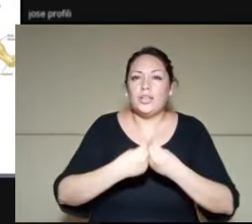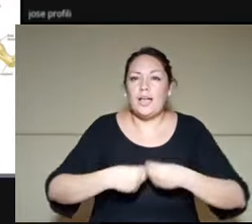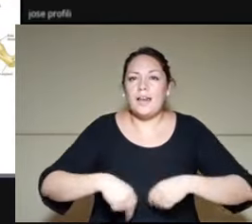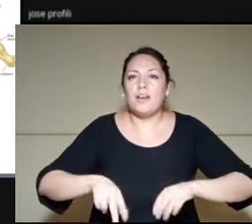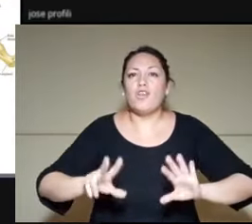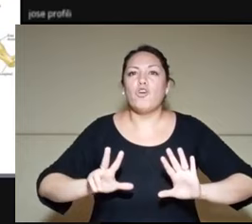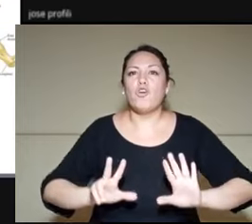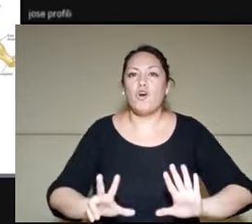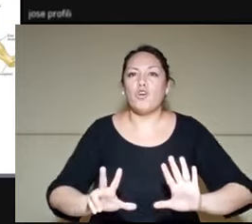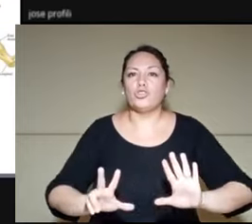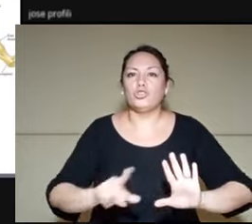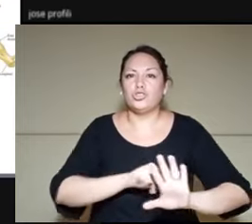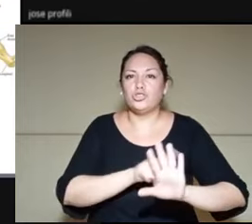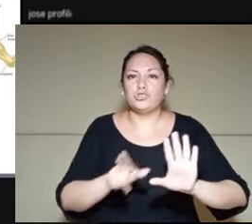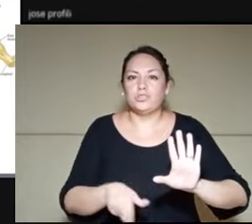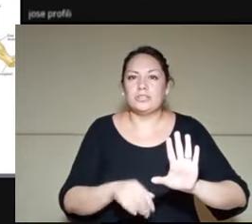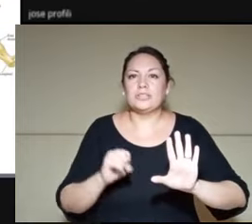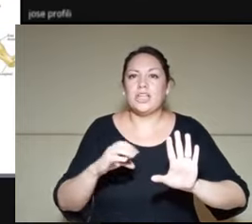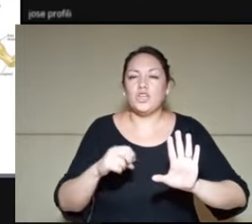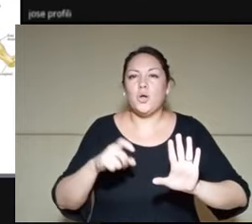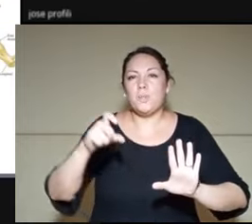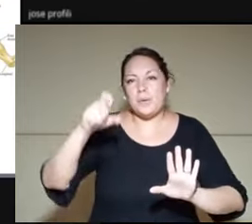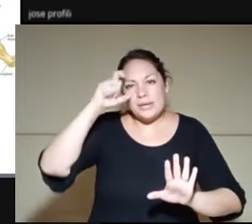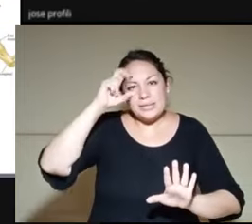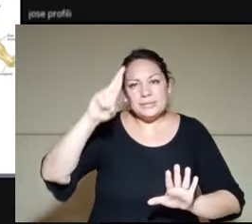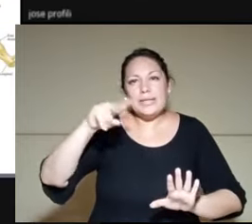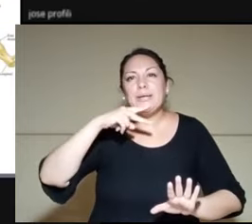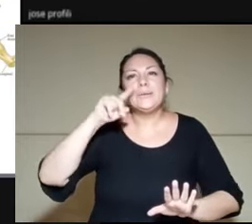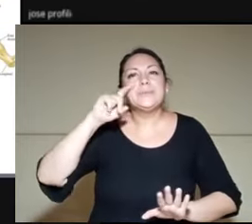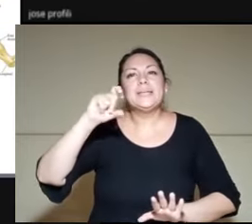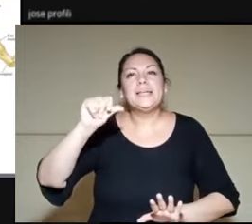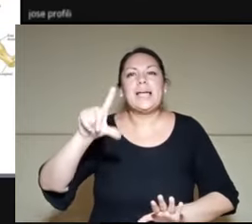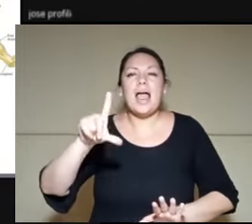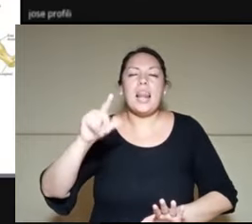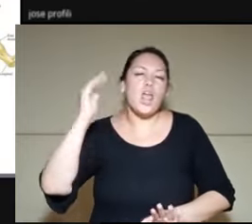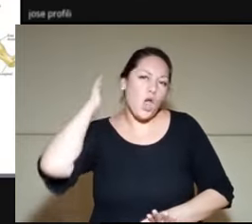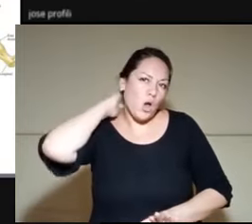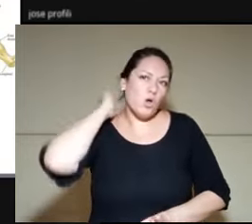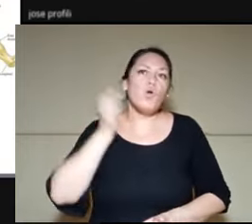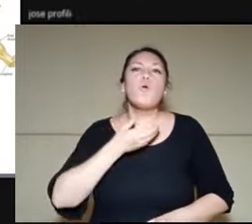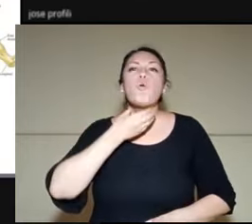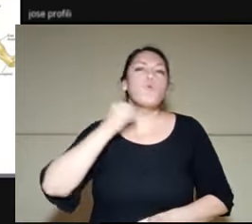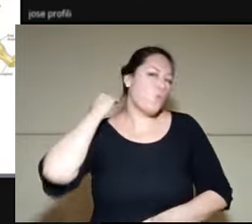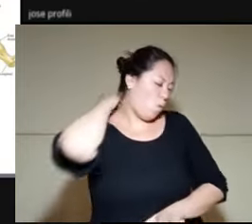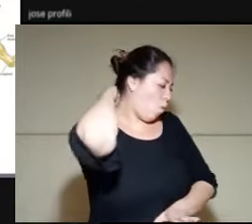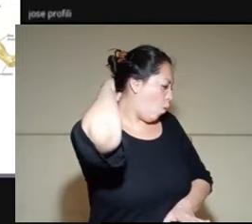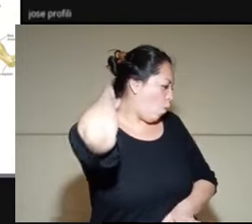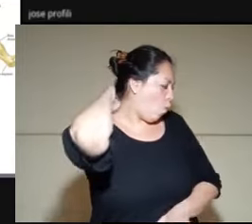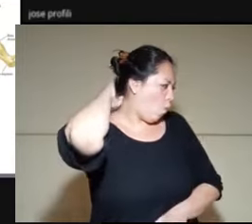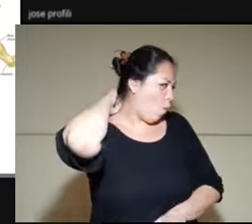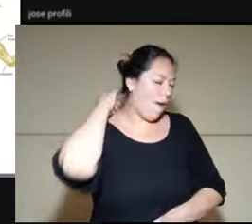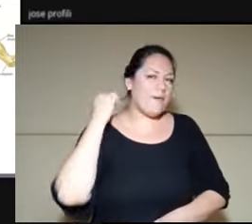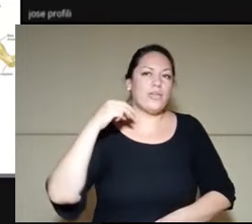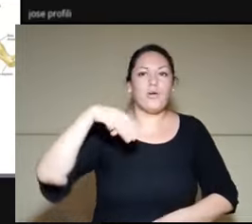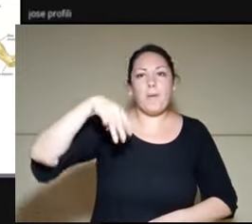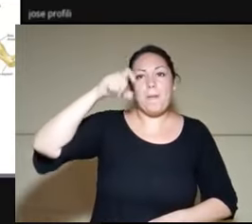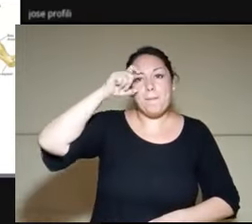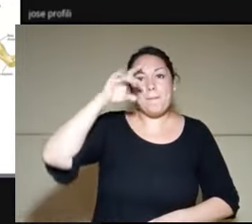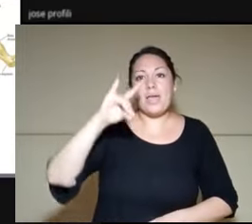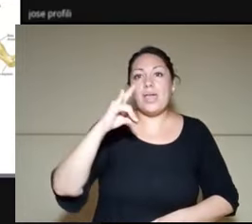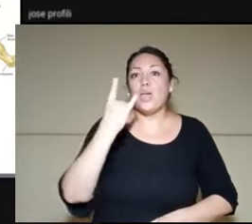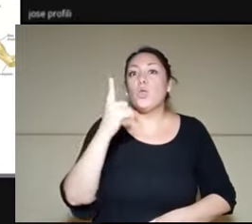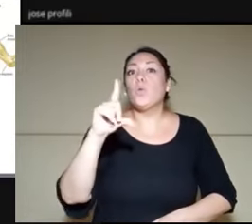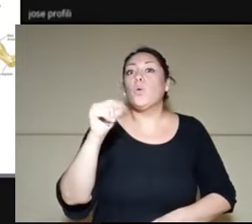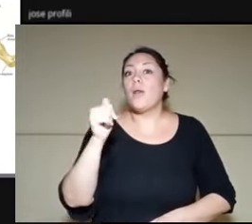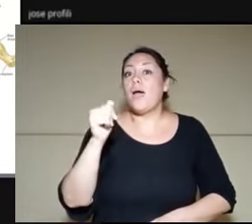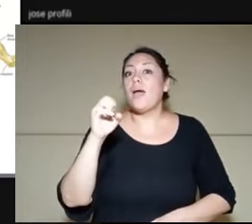8 vértebras se llaman vértebras cervicales, que son las del cuello. Entonces la médula que está adentro se llama